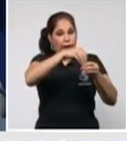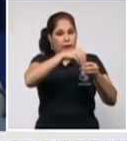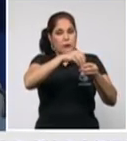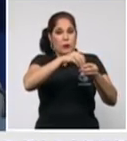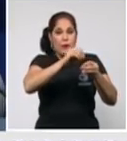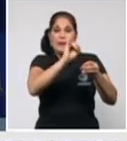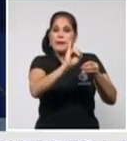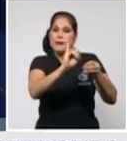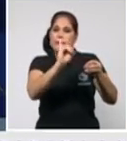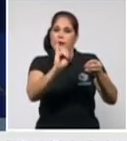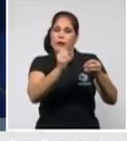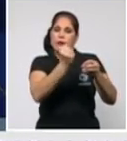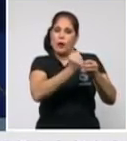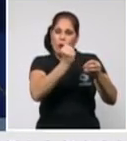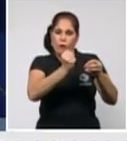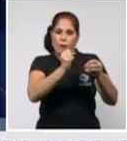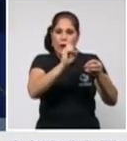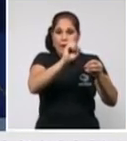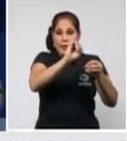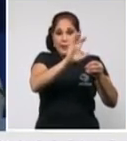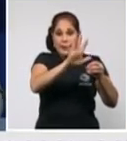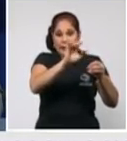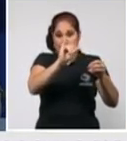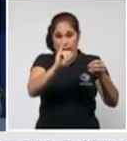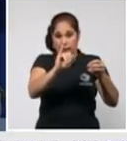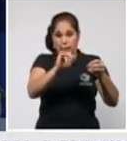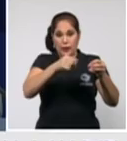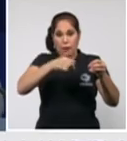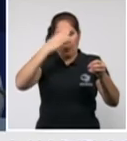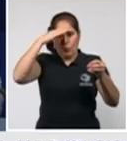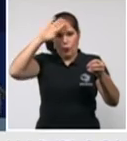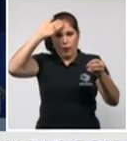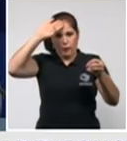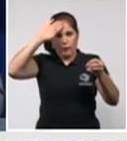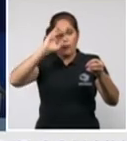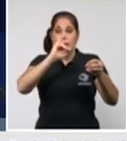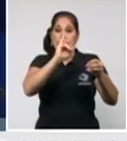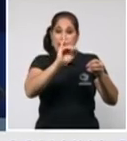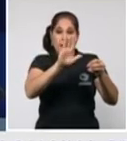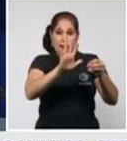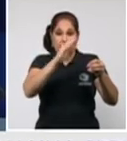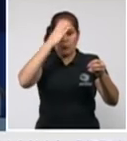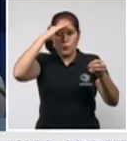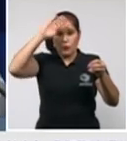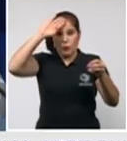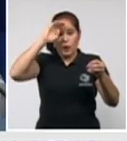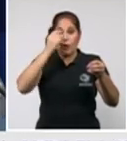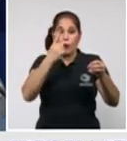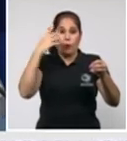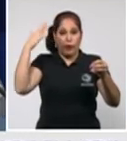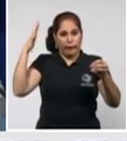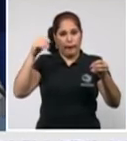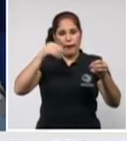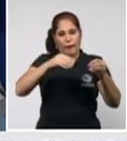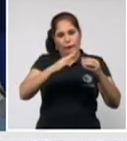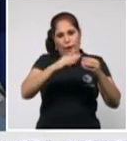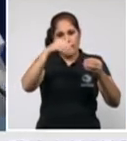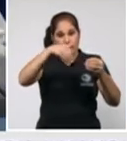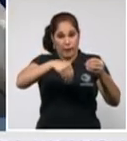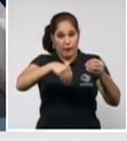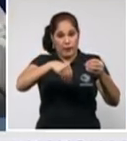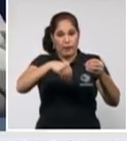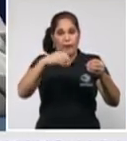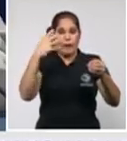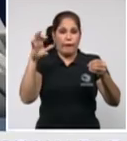66 casos confirmados, 65 autóctonos, y hay un caso importado que llegó del